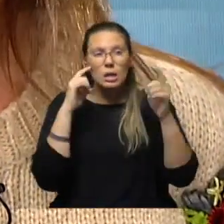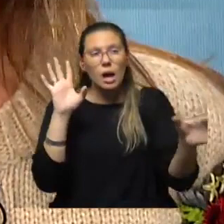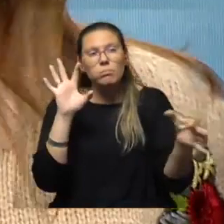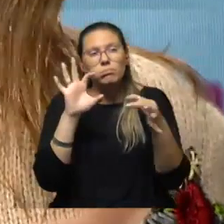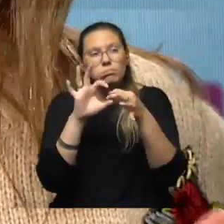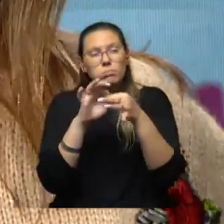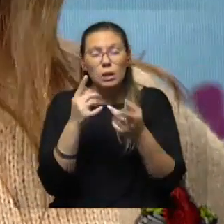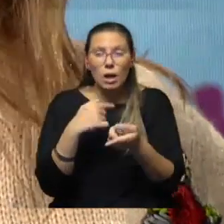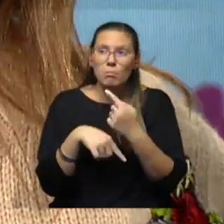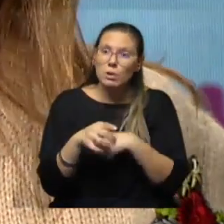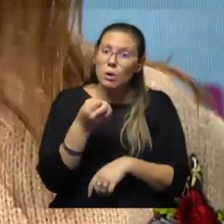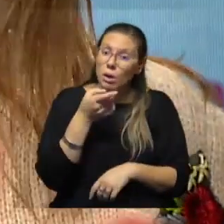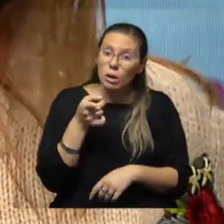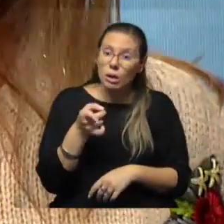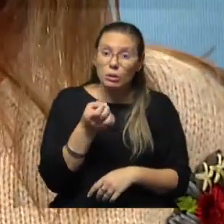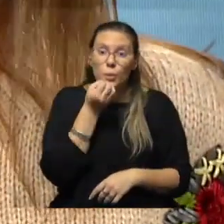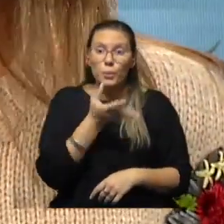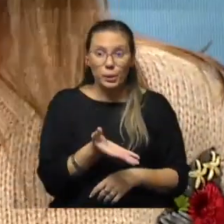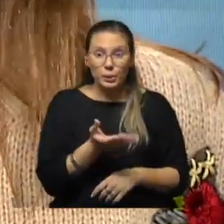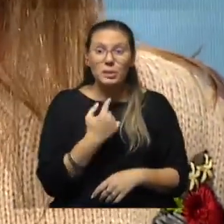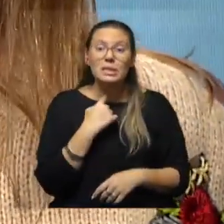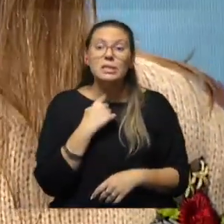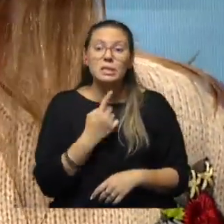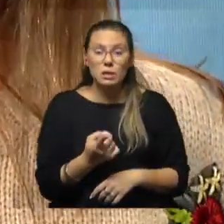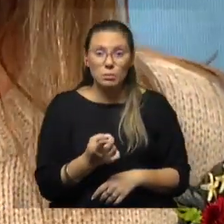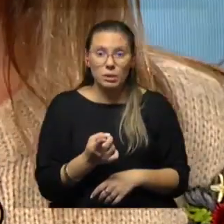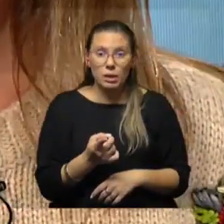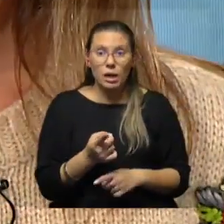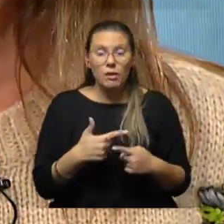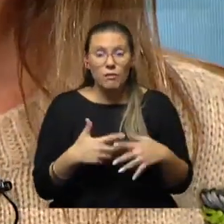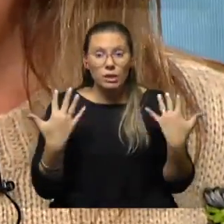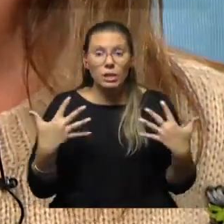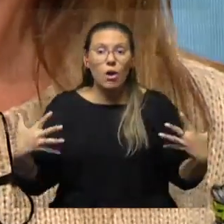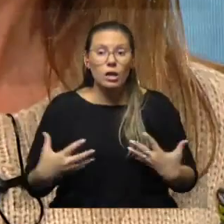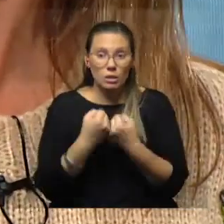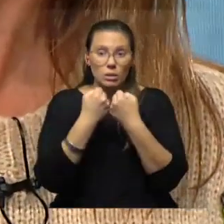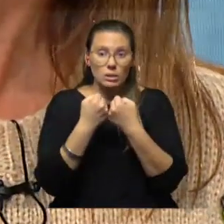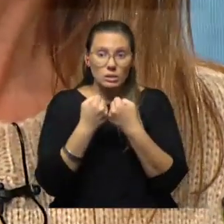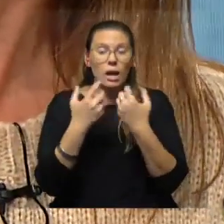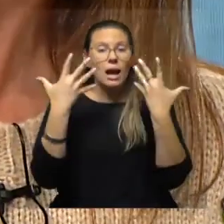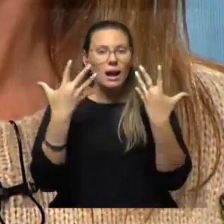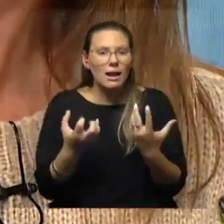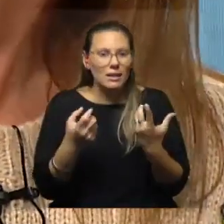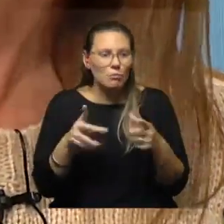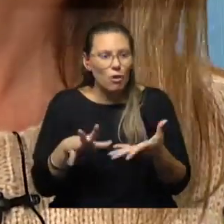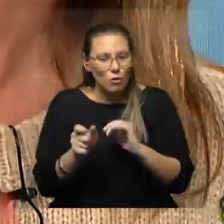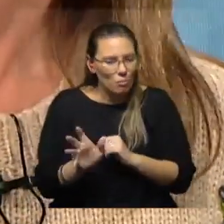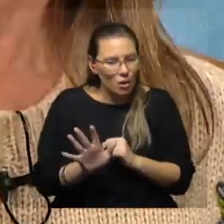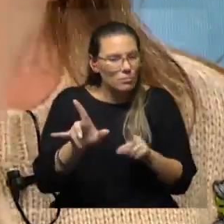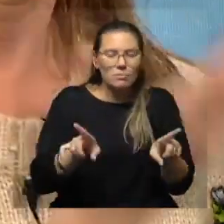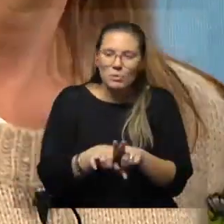y le digo, pero bueno, esto es ideal para enmarcarlo en nuestro festejo aniversario, que queremos hacer algo de este